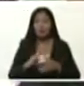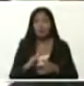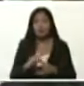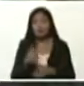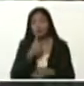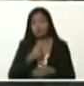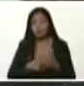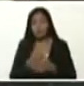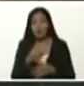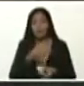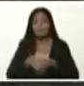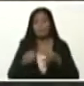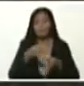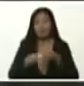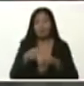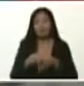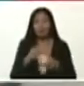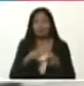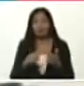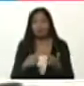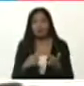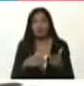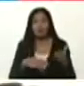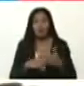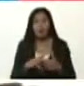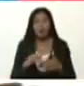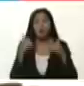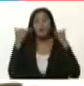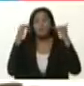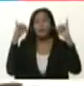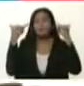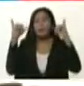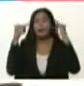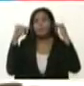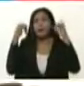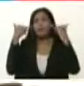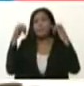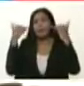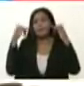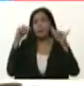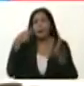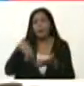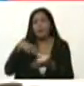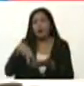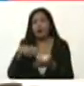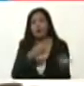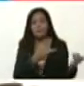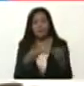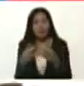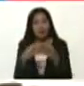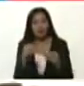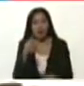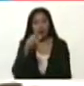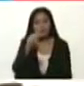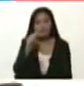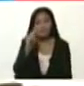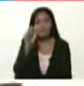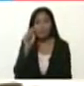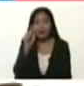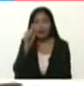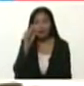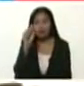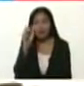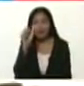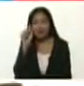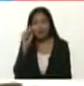Petro. Así que nos vamos a una discoteca a bailar Silly y yo esta noche. Están invitados a La Patana. ¿Eh?